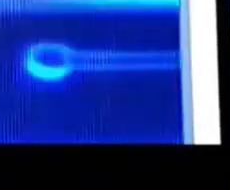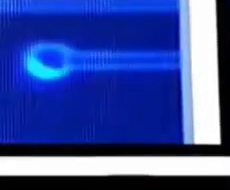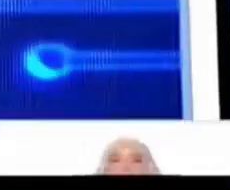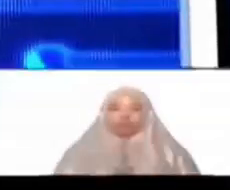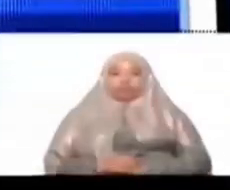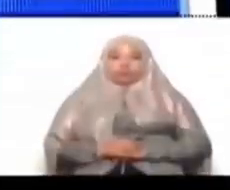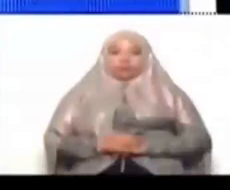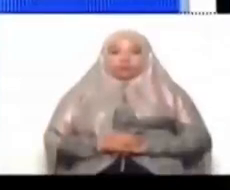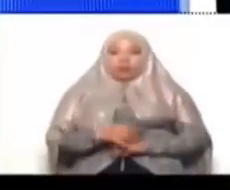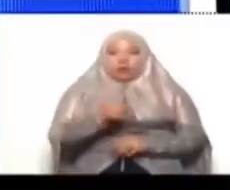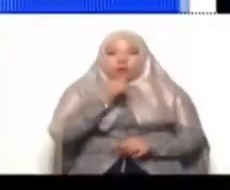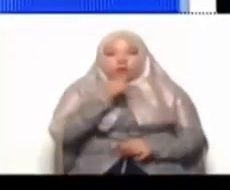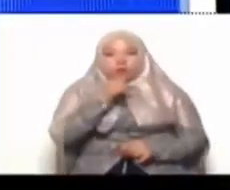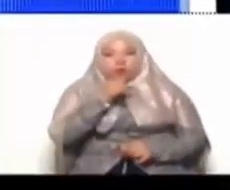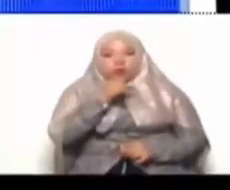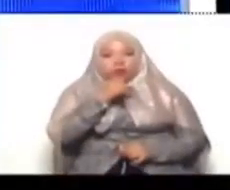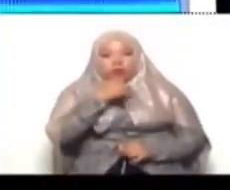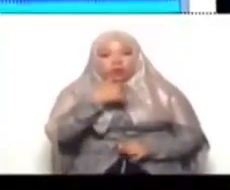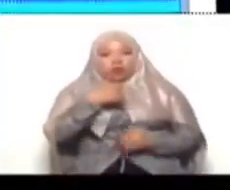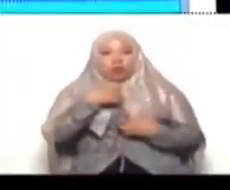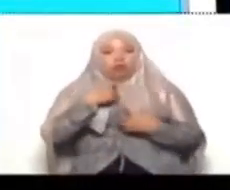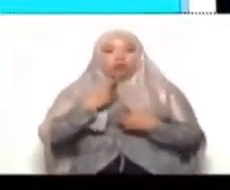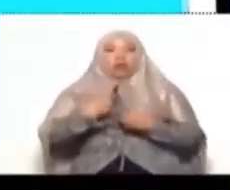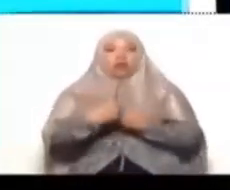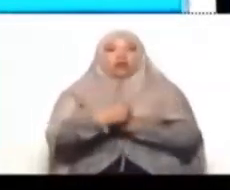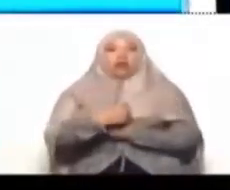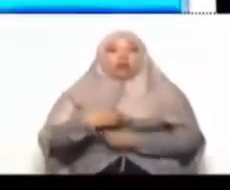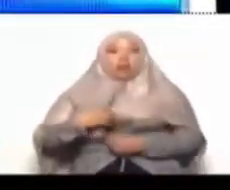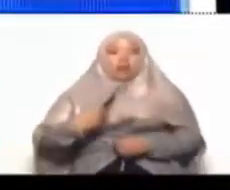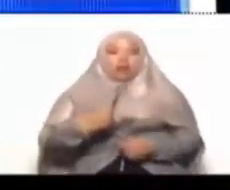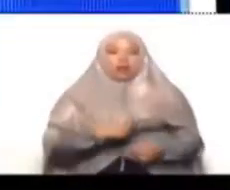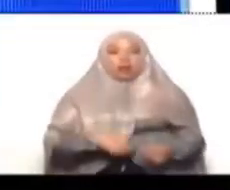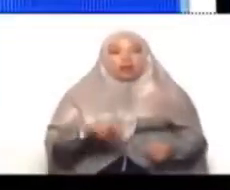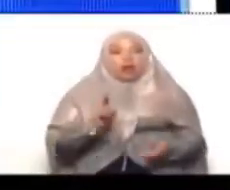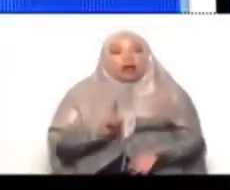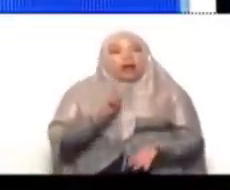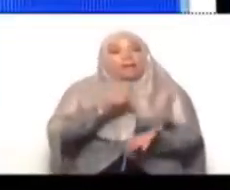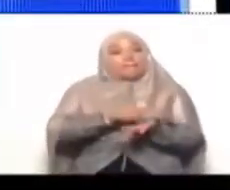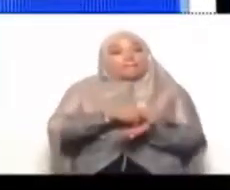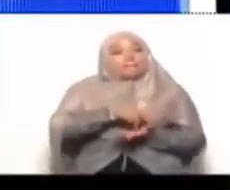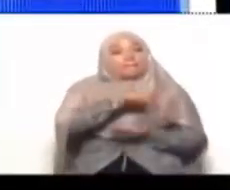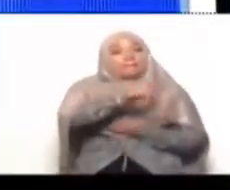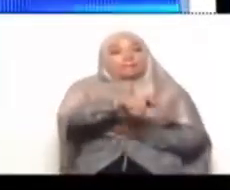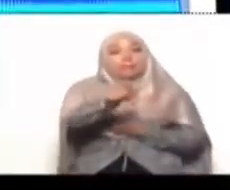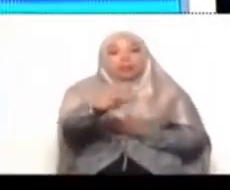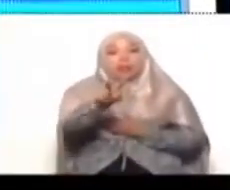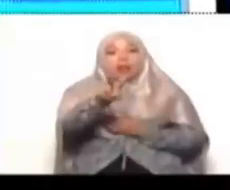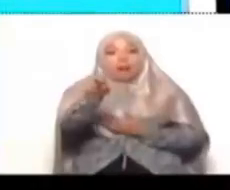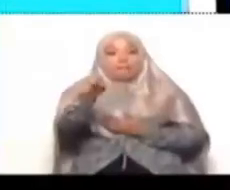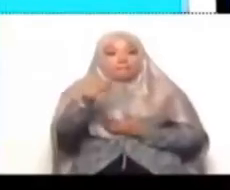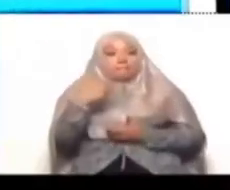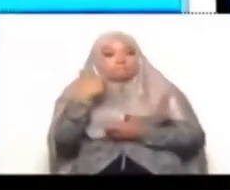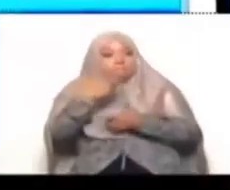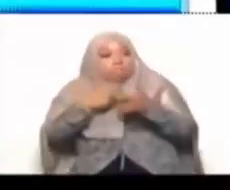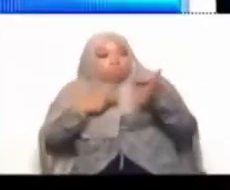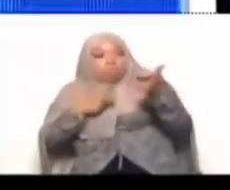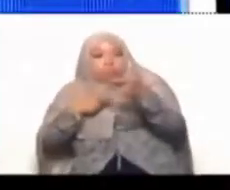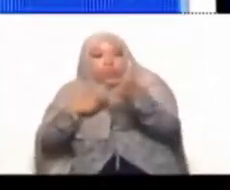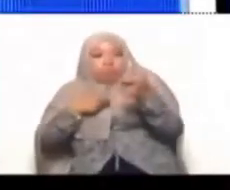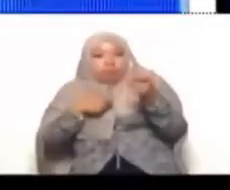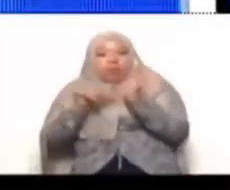un dirigente de 20 Venezuela allí, la presencia de personas armadas a 20 metros